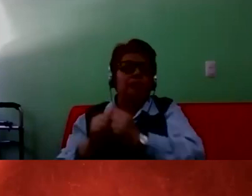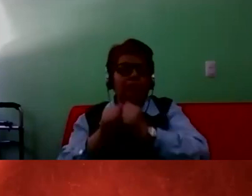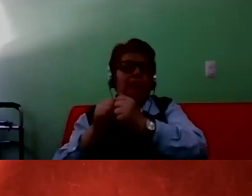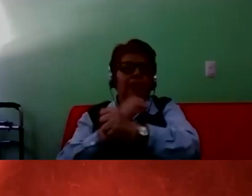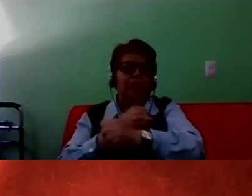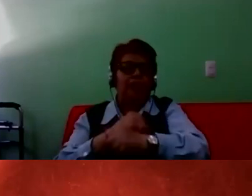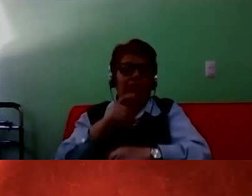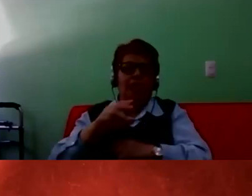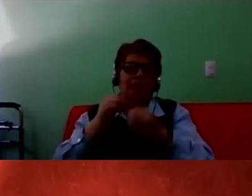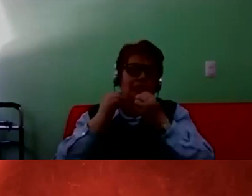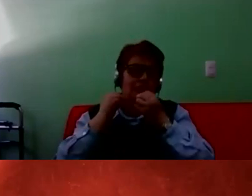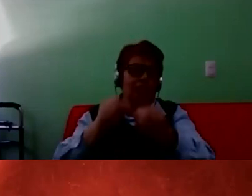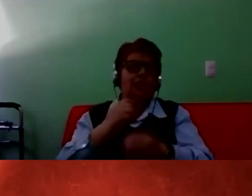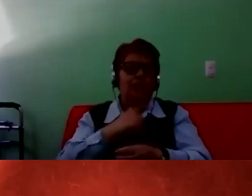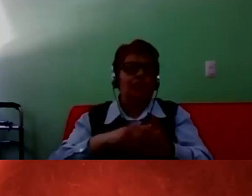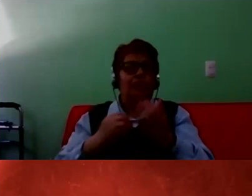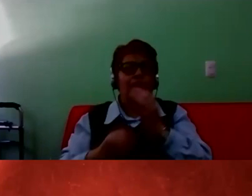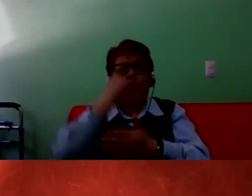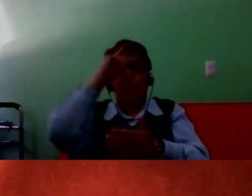gusto esta nueva ley.